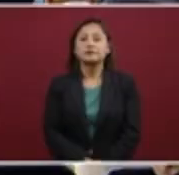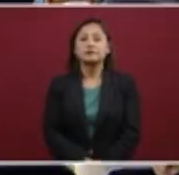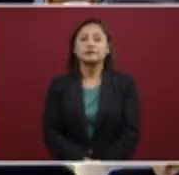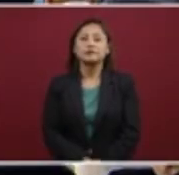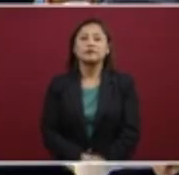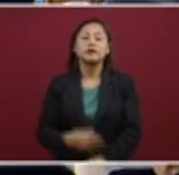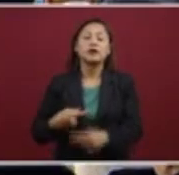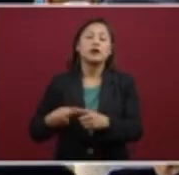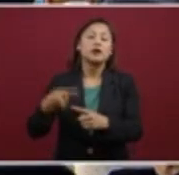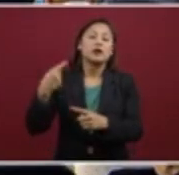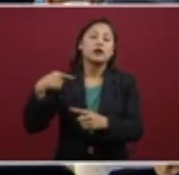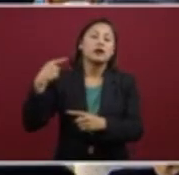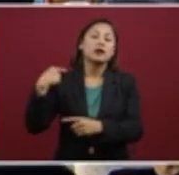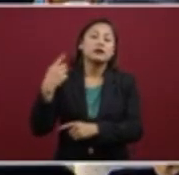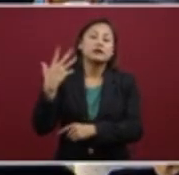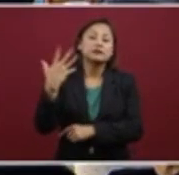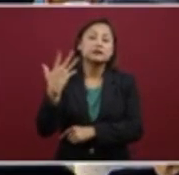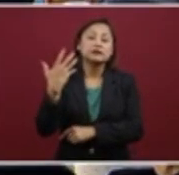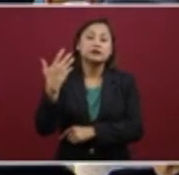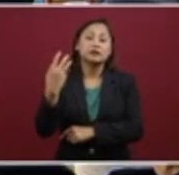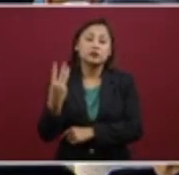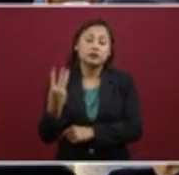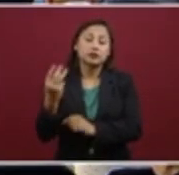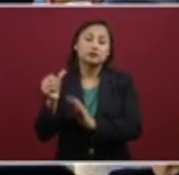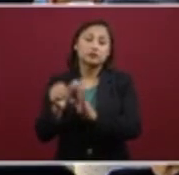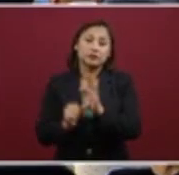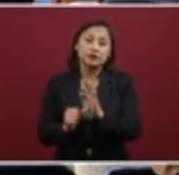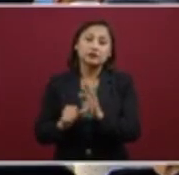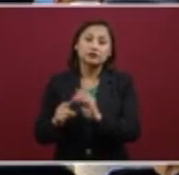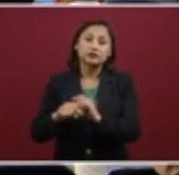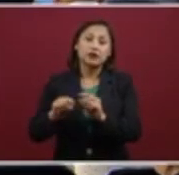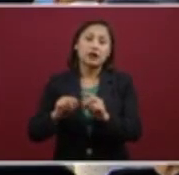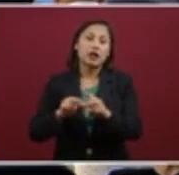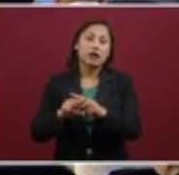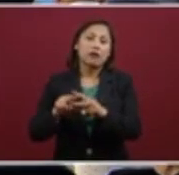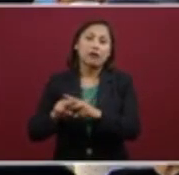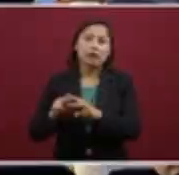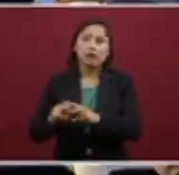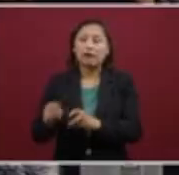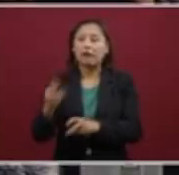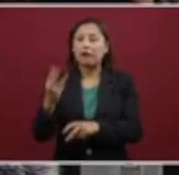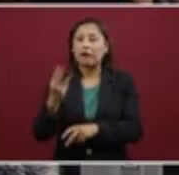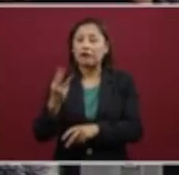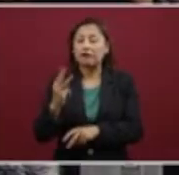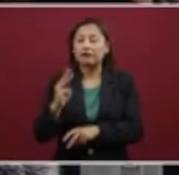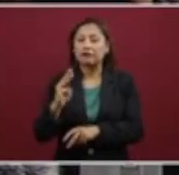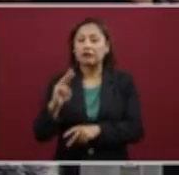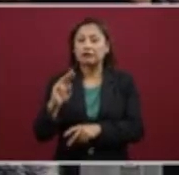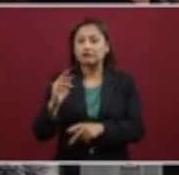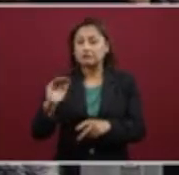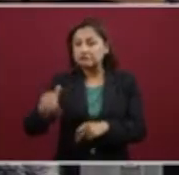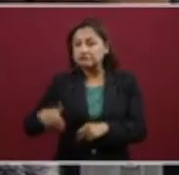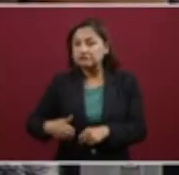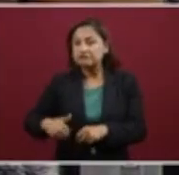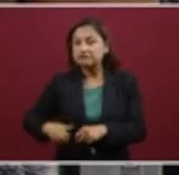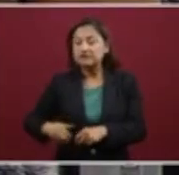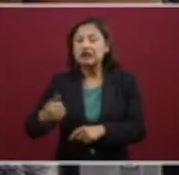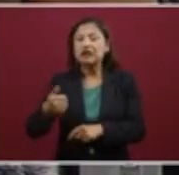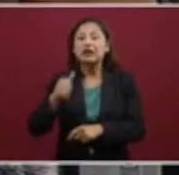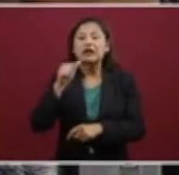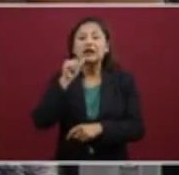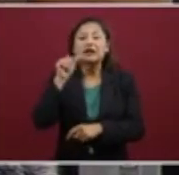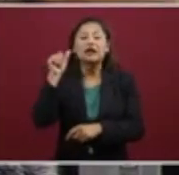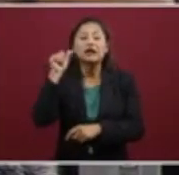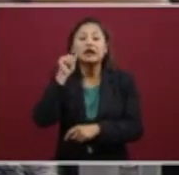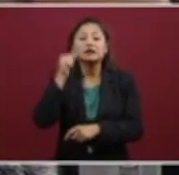cuatro meses ya llevan 3 heridos. Ayer fue el último en la noche, un joven de